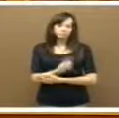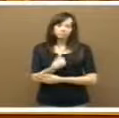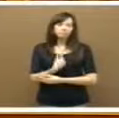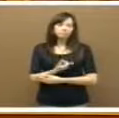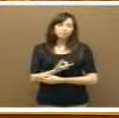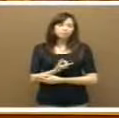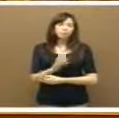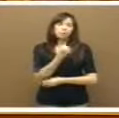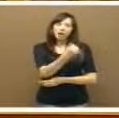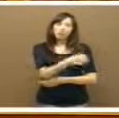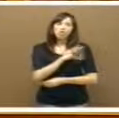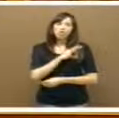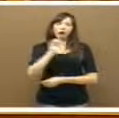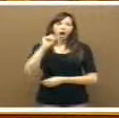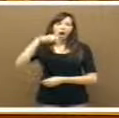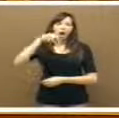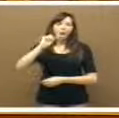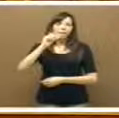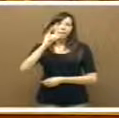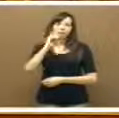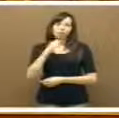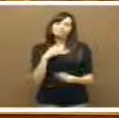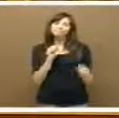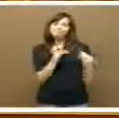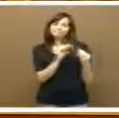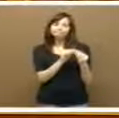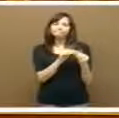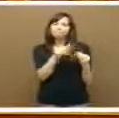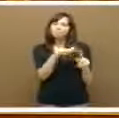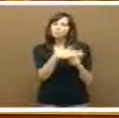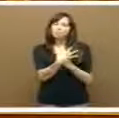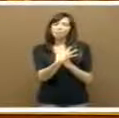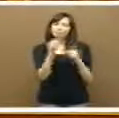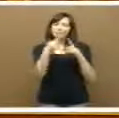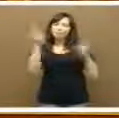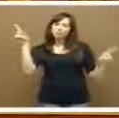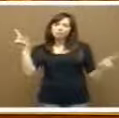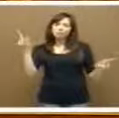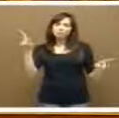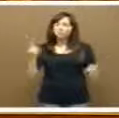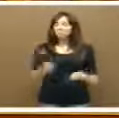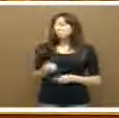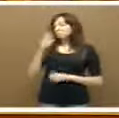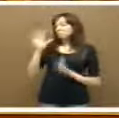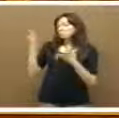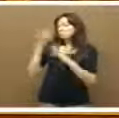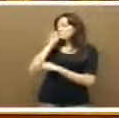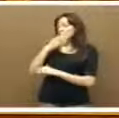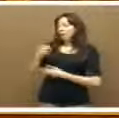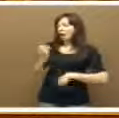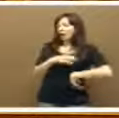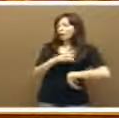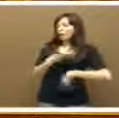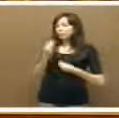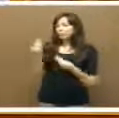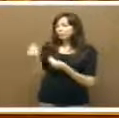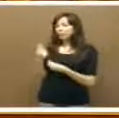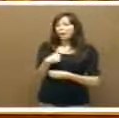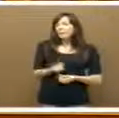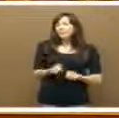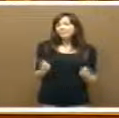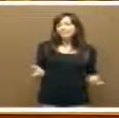Jorge Amado va por otro sitio. Entonces, los extremeños dirán, vale, muy bien, somos los mejores en el déficit, hemos ahorrado mucho, pero a cambio de qué, y a mí qué. Con lo